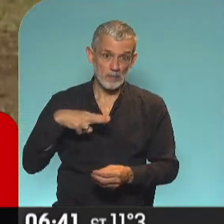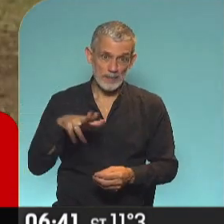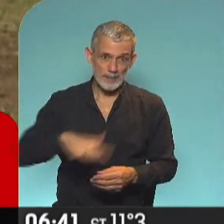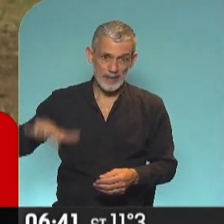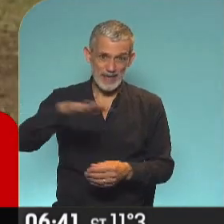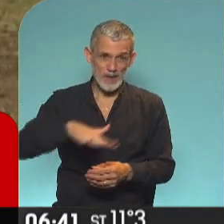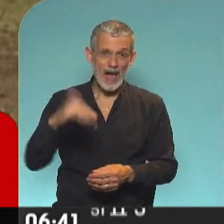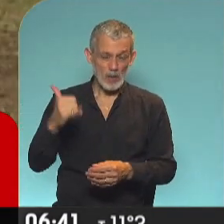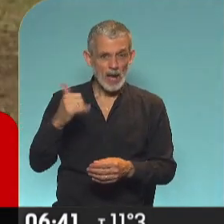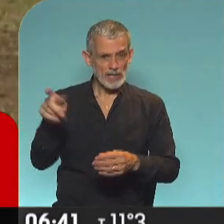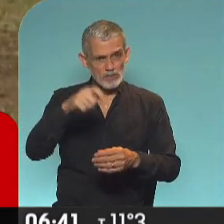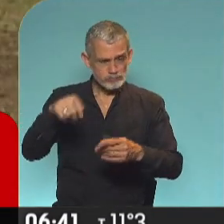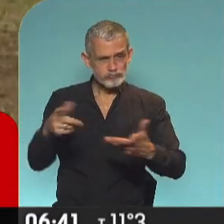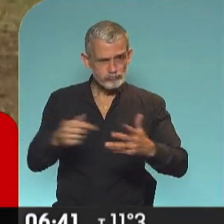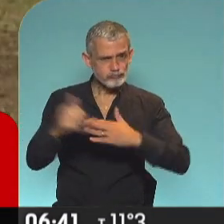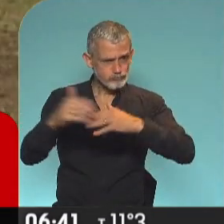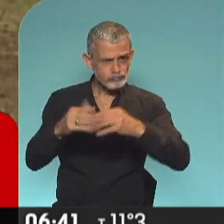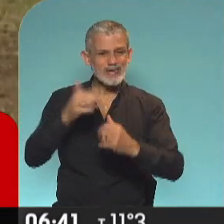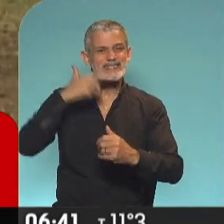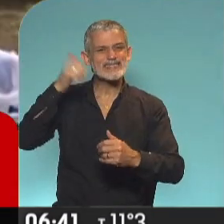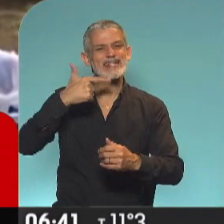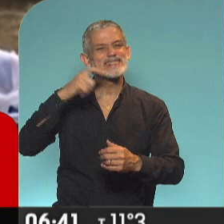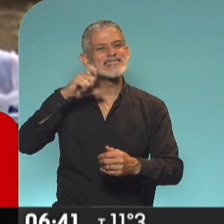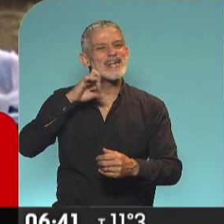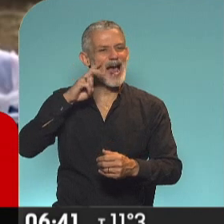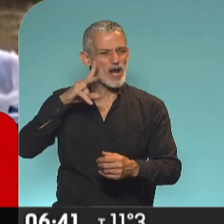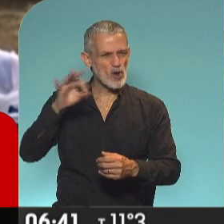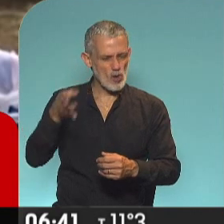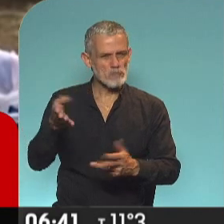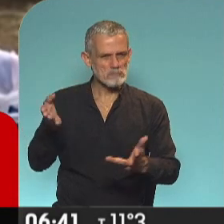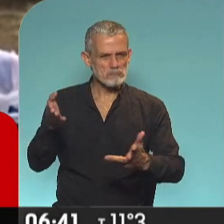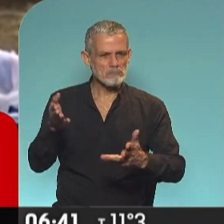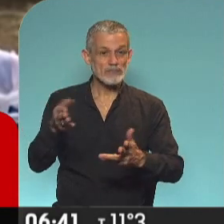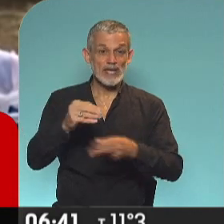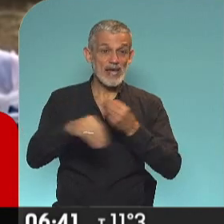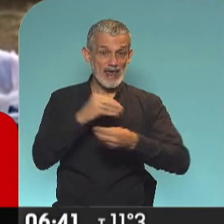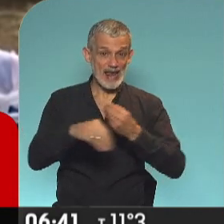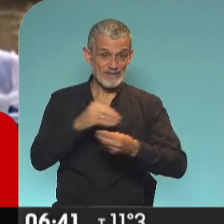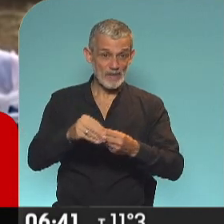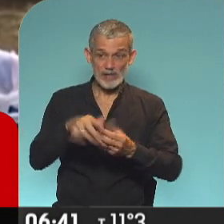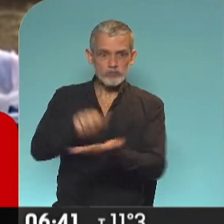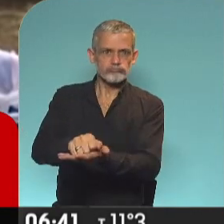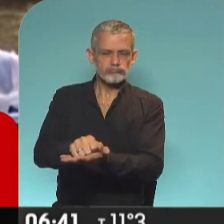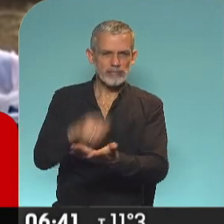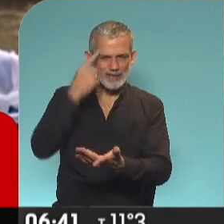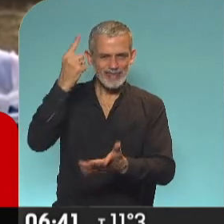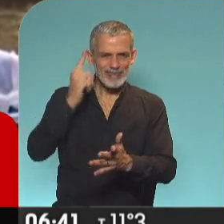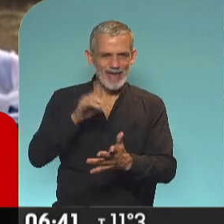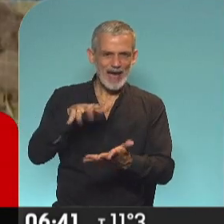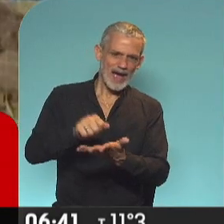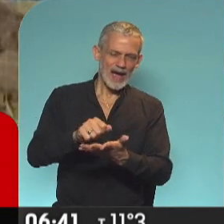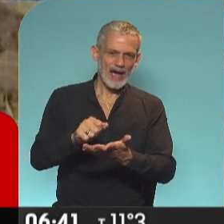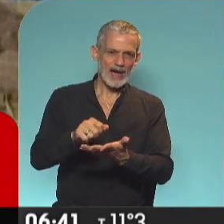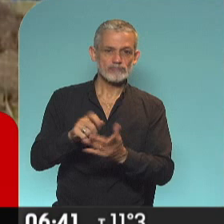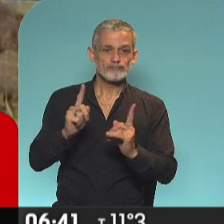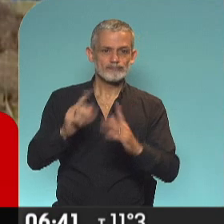Allí hay un emprendimiento inmobiliario, San Cirano. Es cierto que muchas de las familias que tomaron la iniciativa de